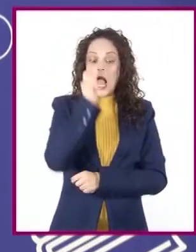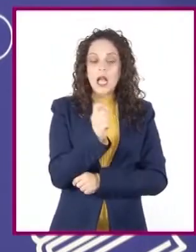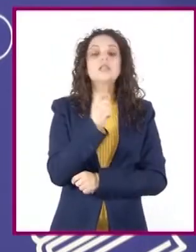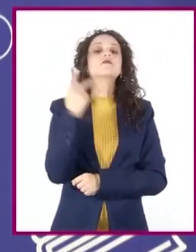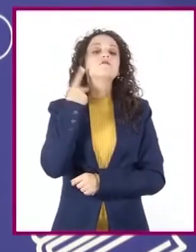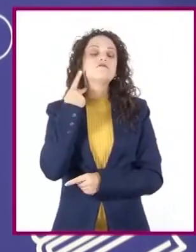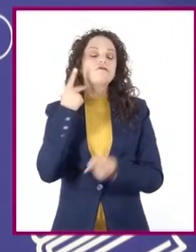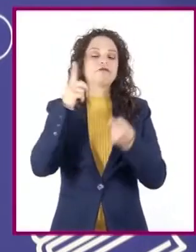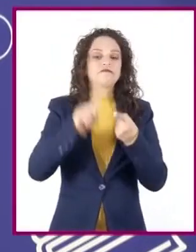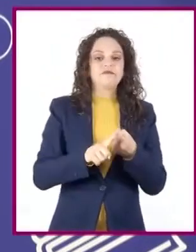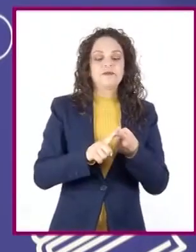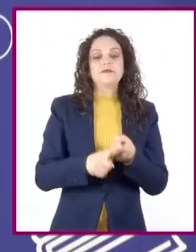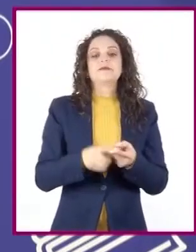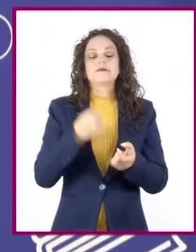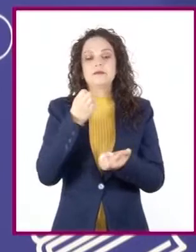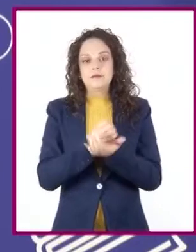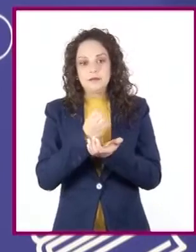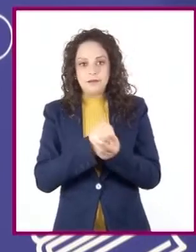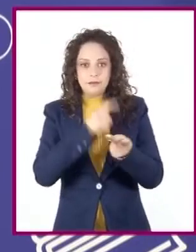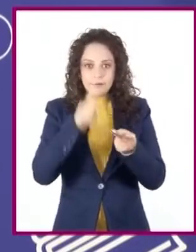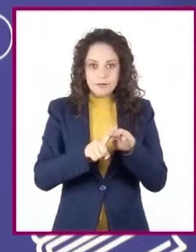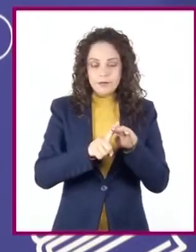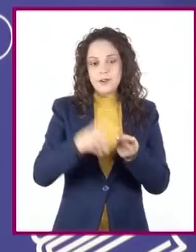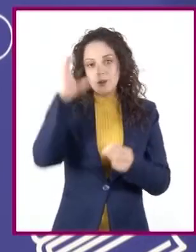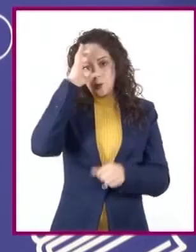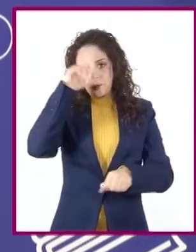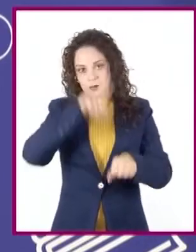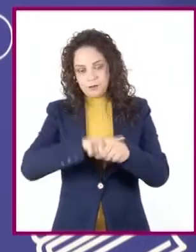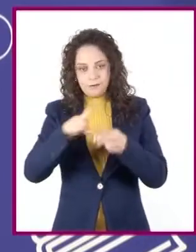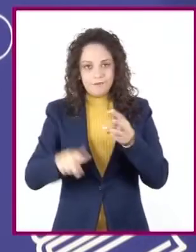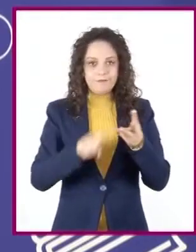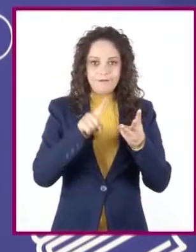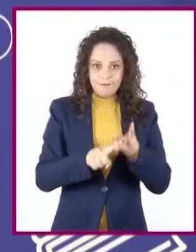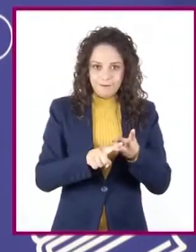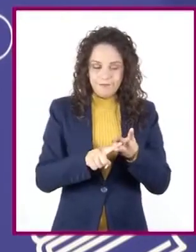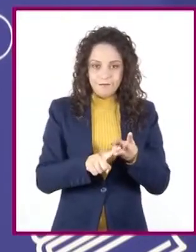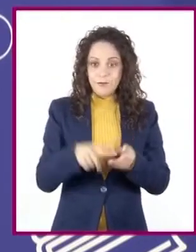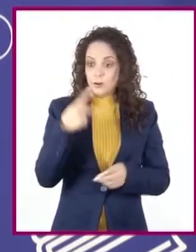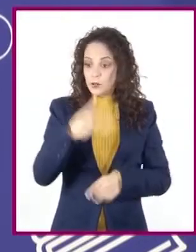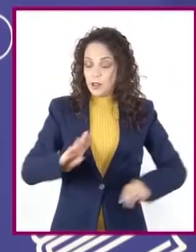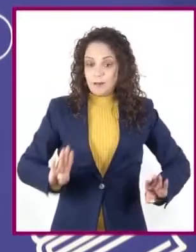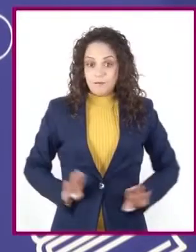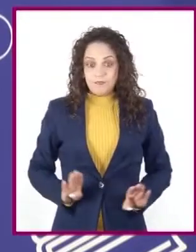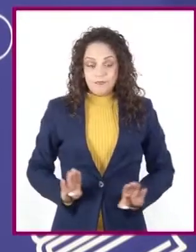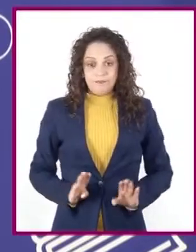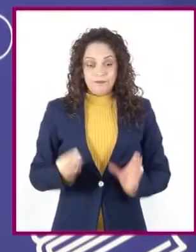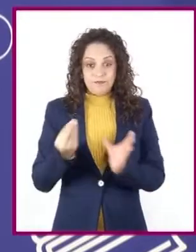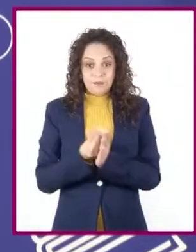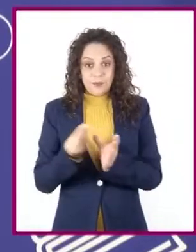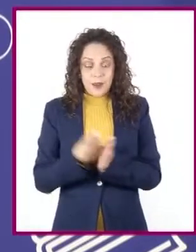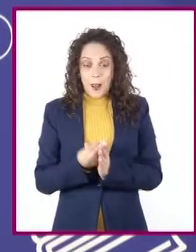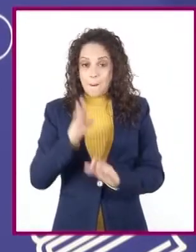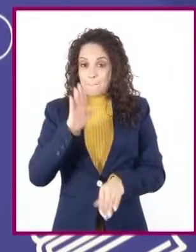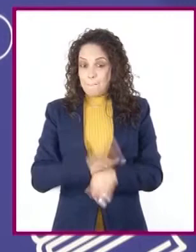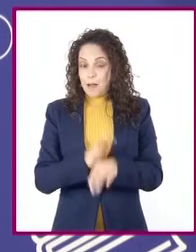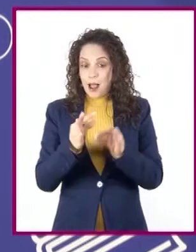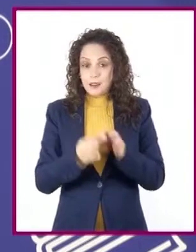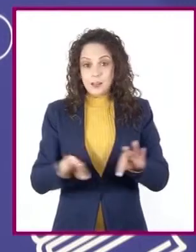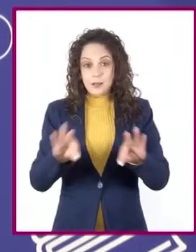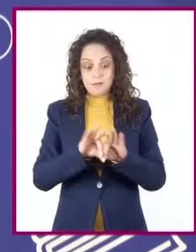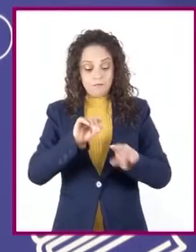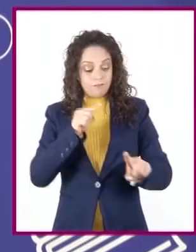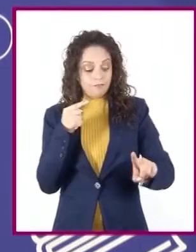político, económico y cultural. Las características principales de este pueblo